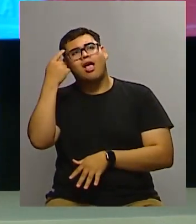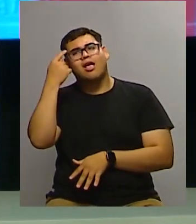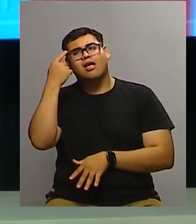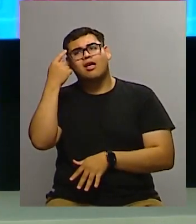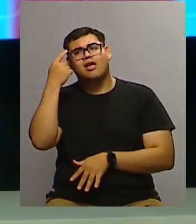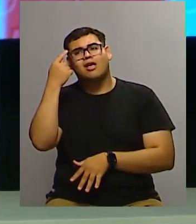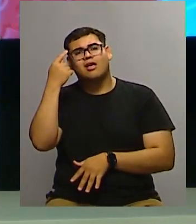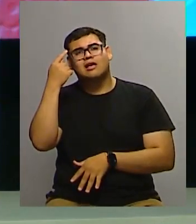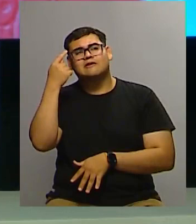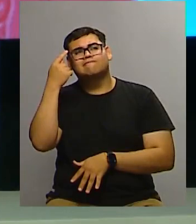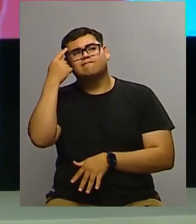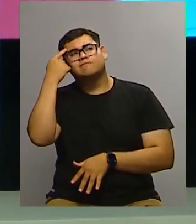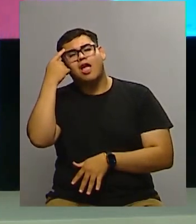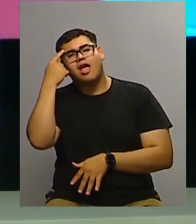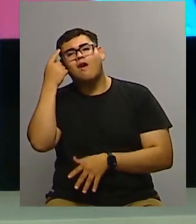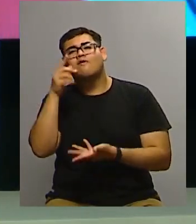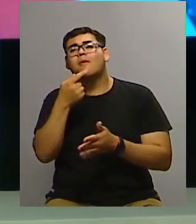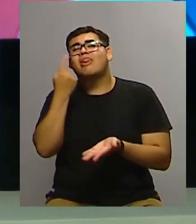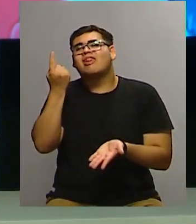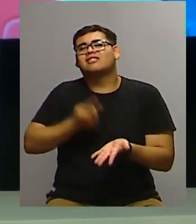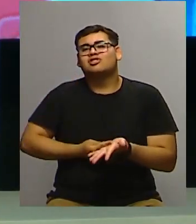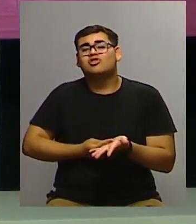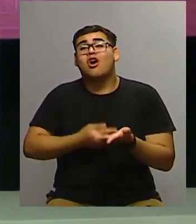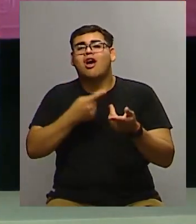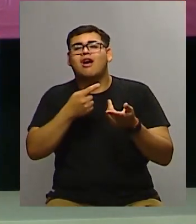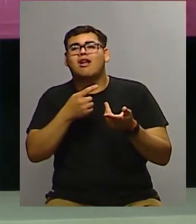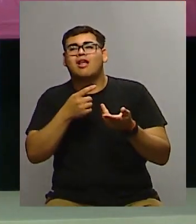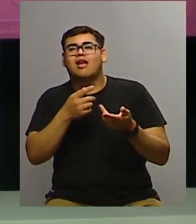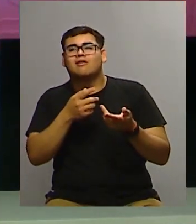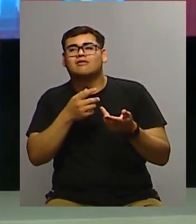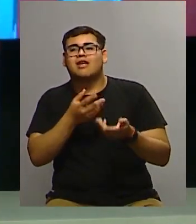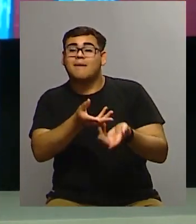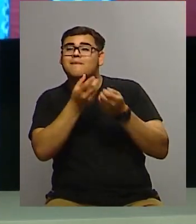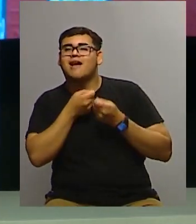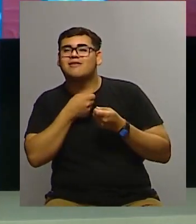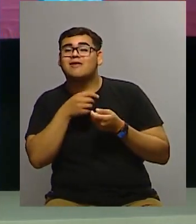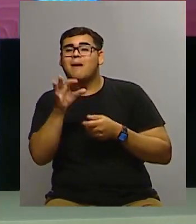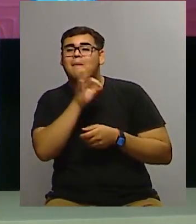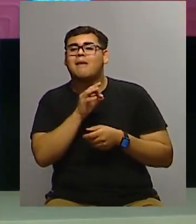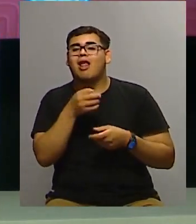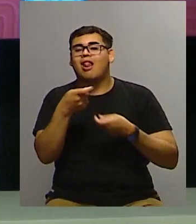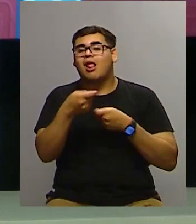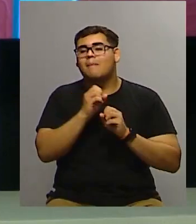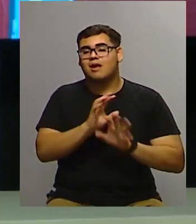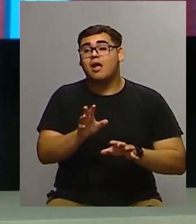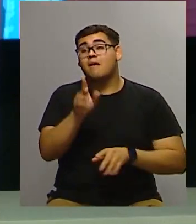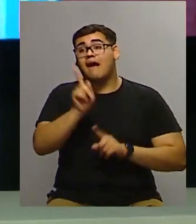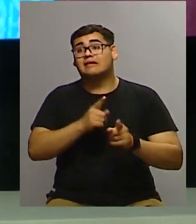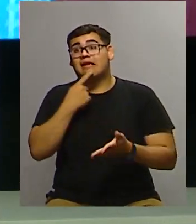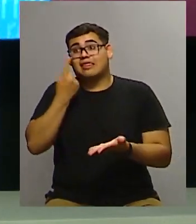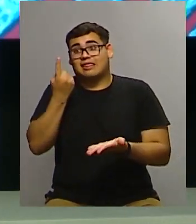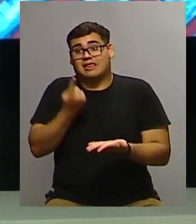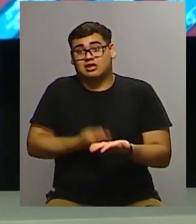costo político. Seguro. Porque muchas veces tenés que tomar decisiones que no le gusten a la sociedad, pero que